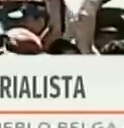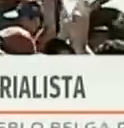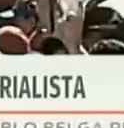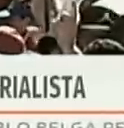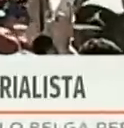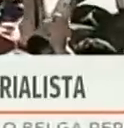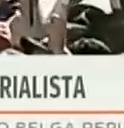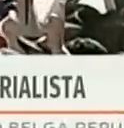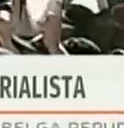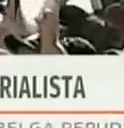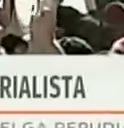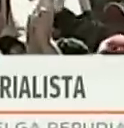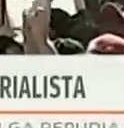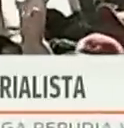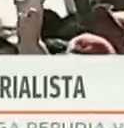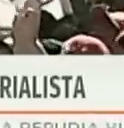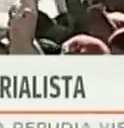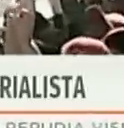Cacao,